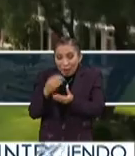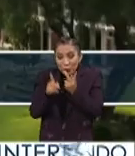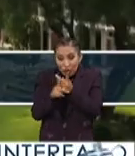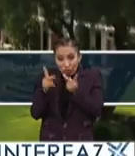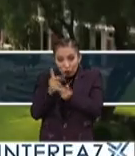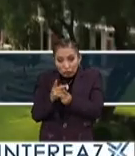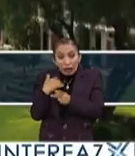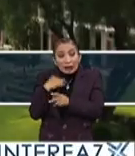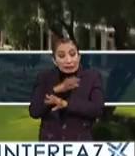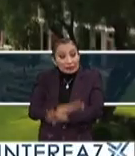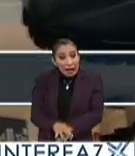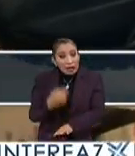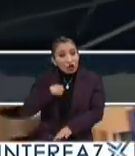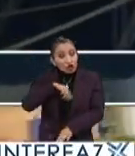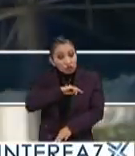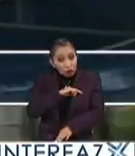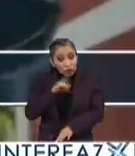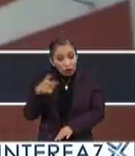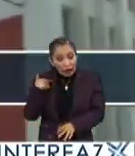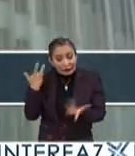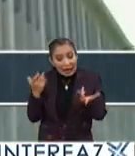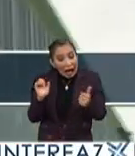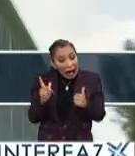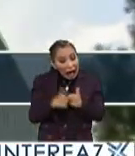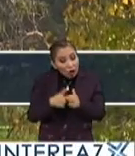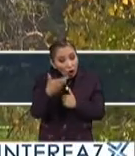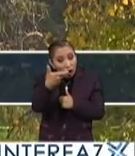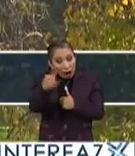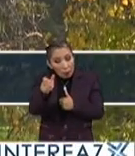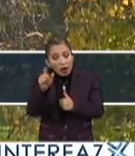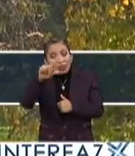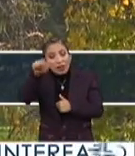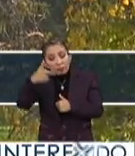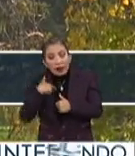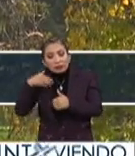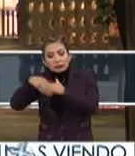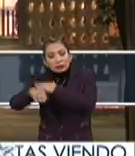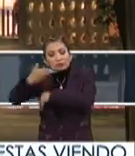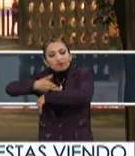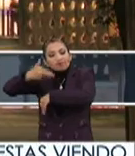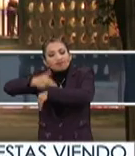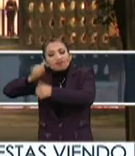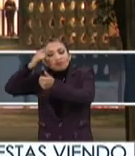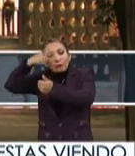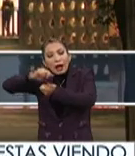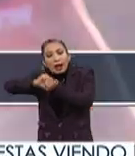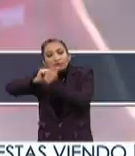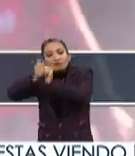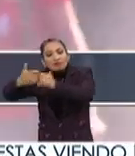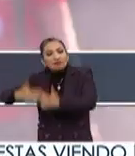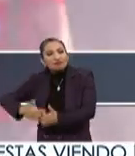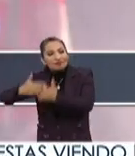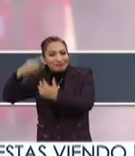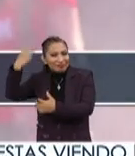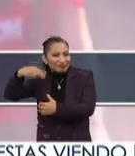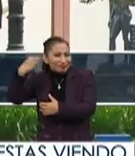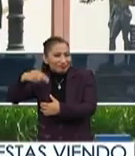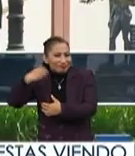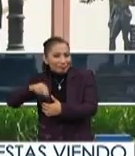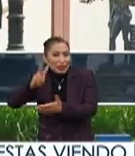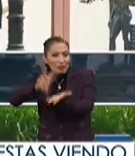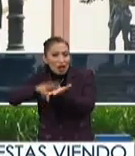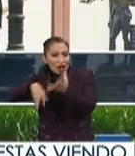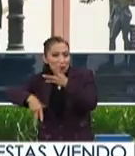Y luego, después de que nosotros logramos producir algo en campo, nos metemos con el proceso de transformación. Esto que le llaman ahora el